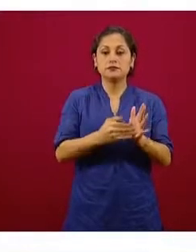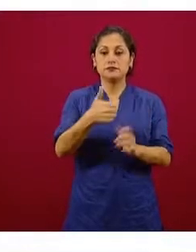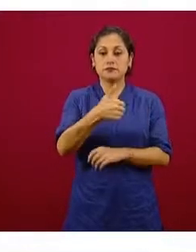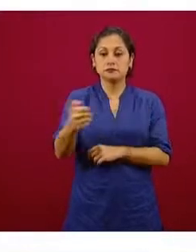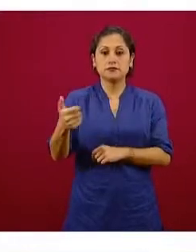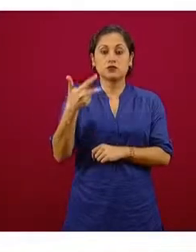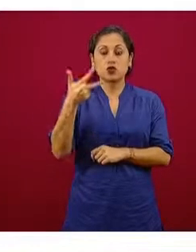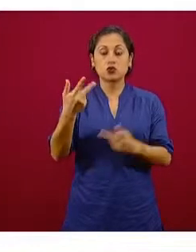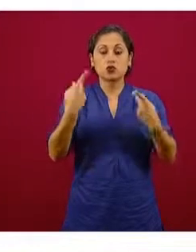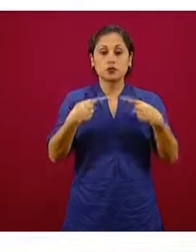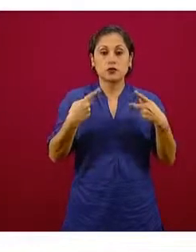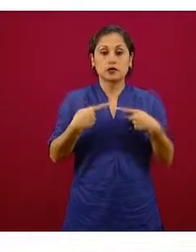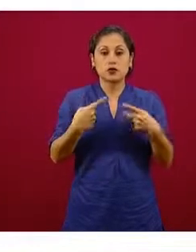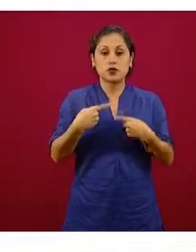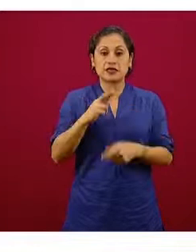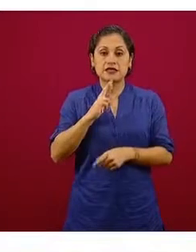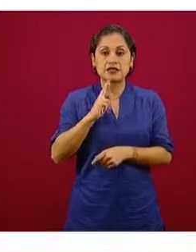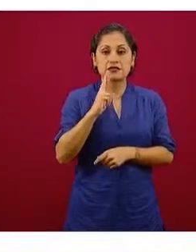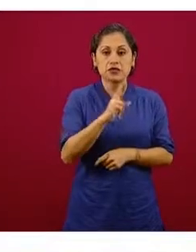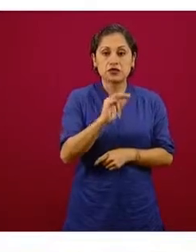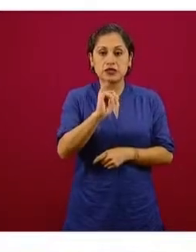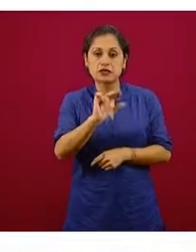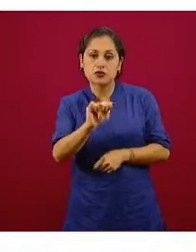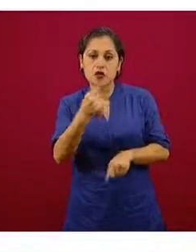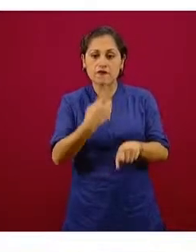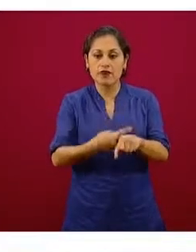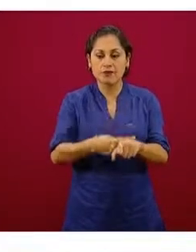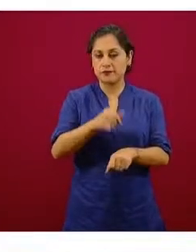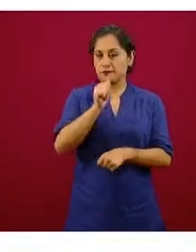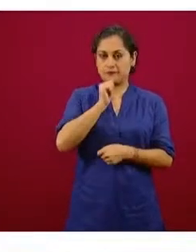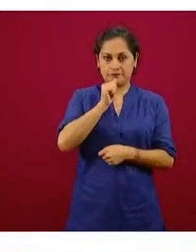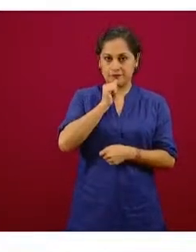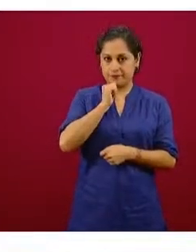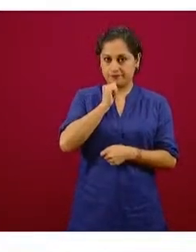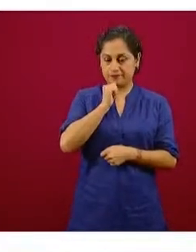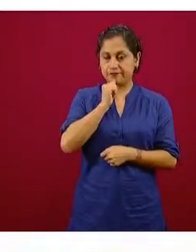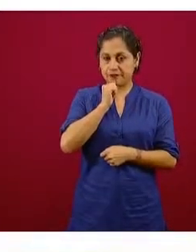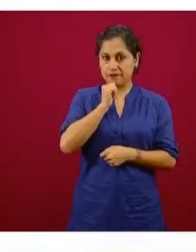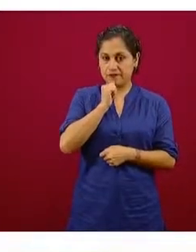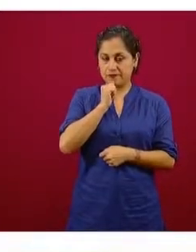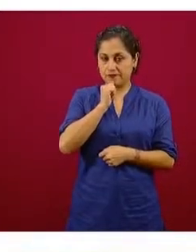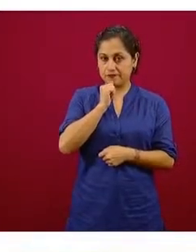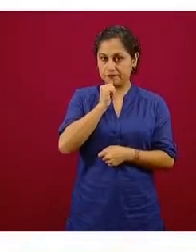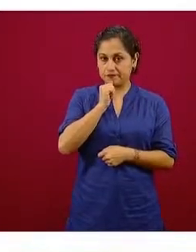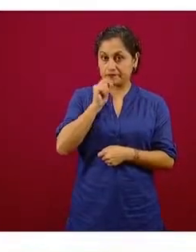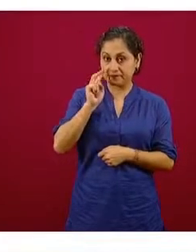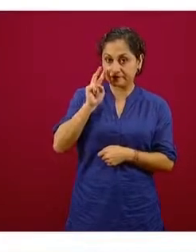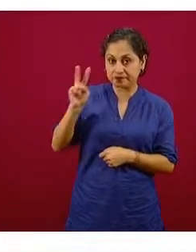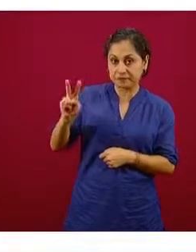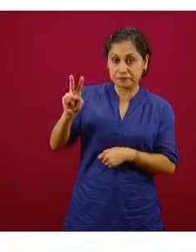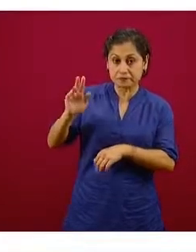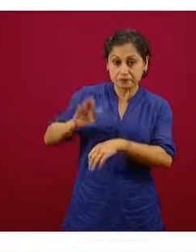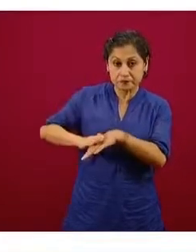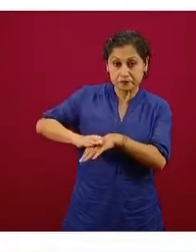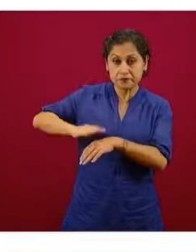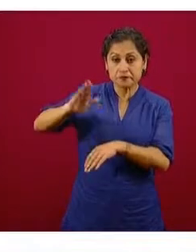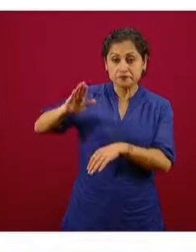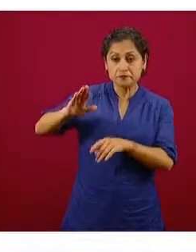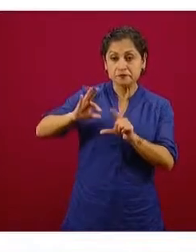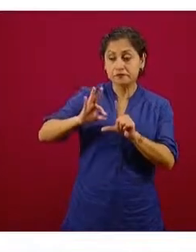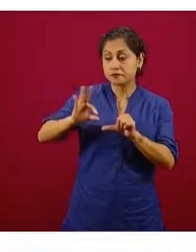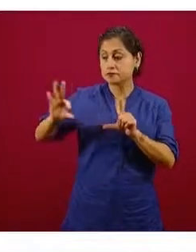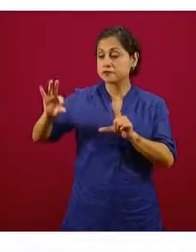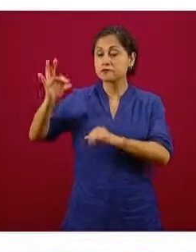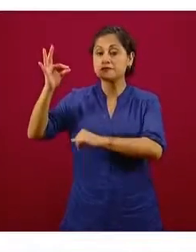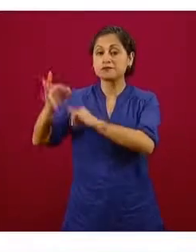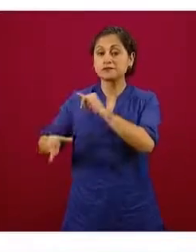todavía están esperando un resultado y también están graficando. Vemos que la gran mayoría de ellos están precisamente en los últimos 10